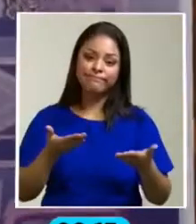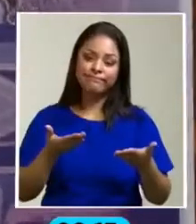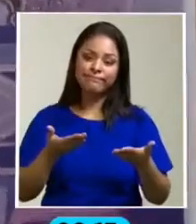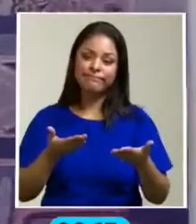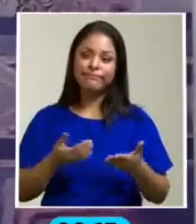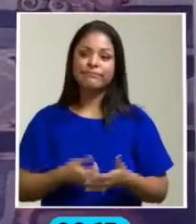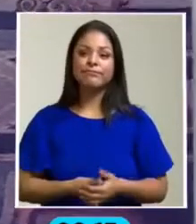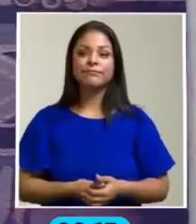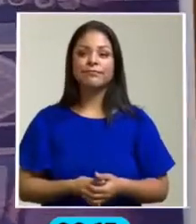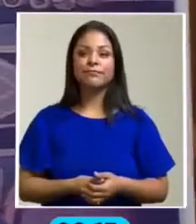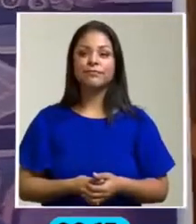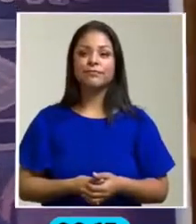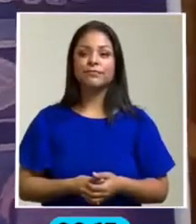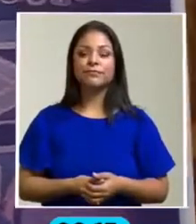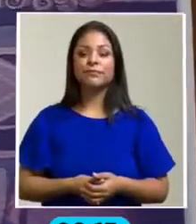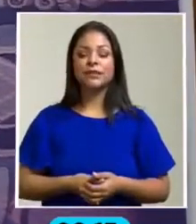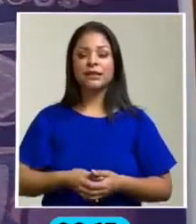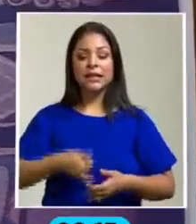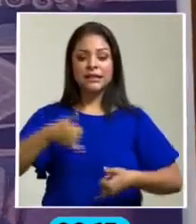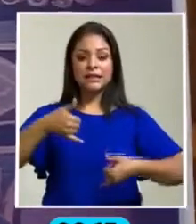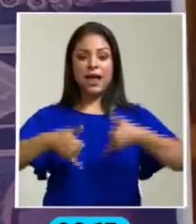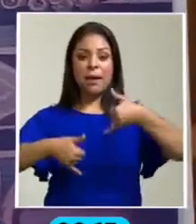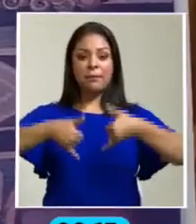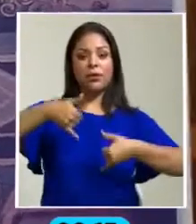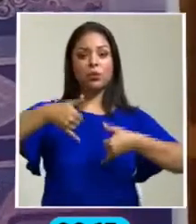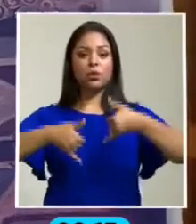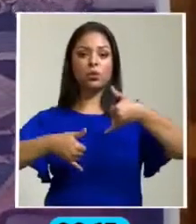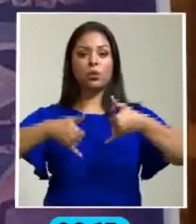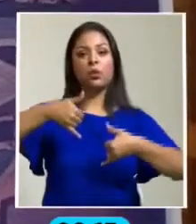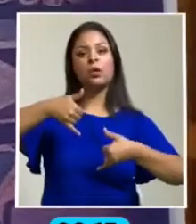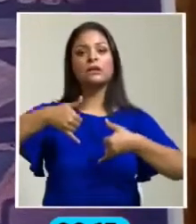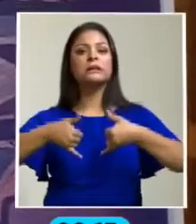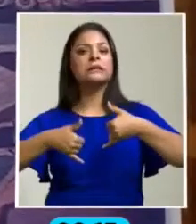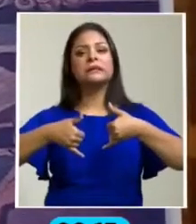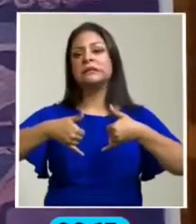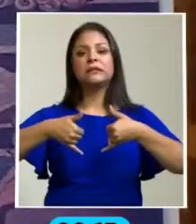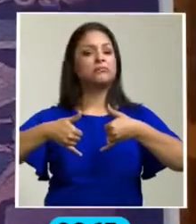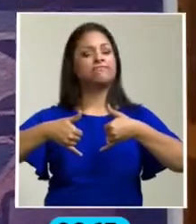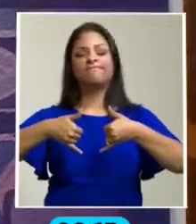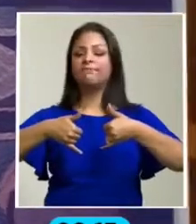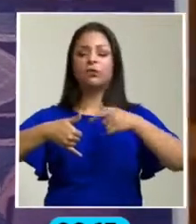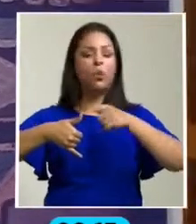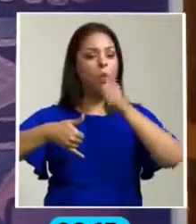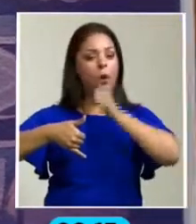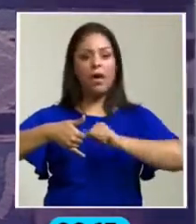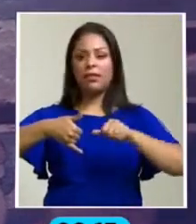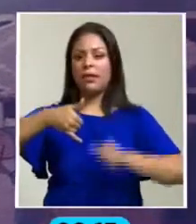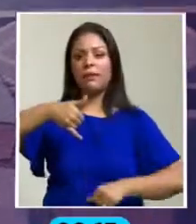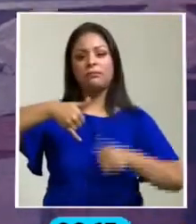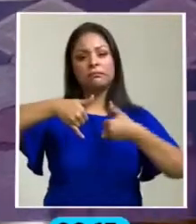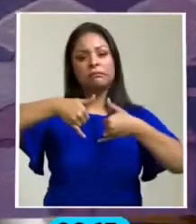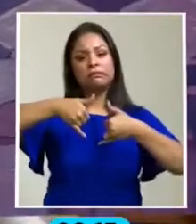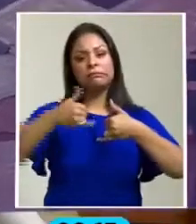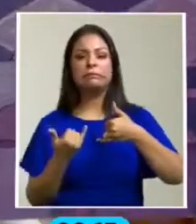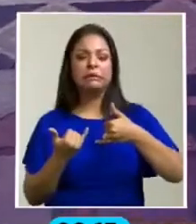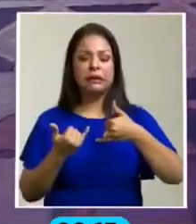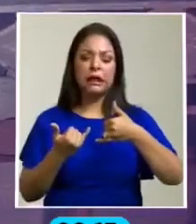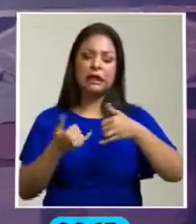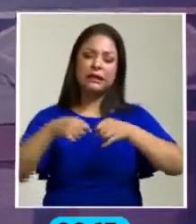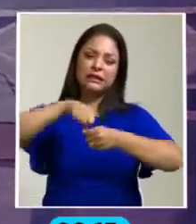no! El zapatico de tacón no aguantó más. ¡Tas!